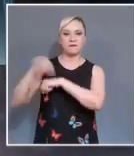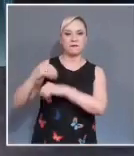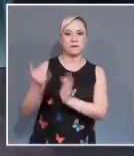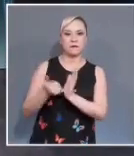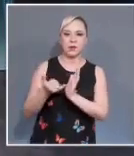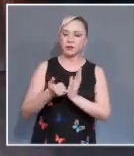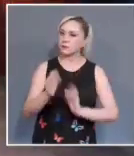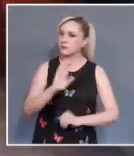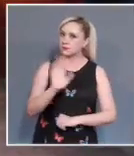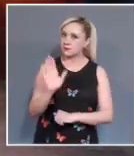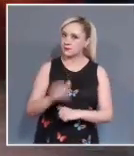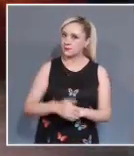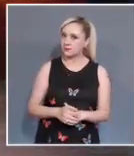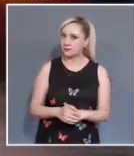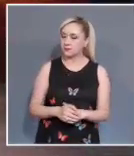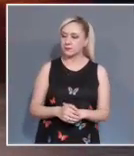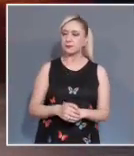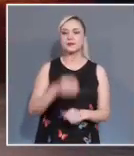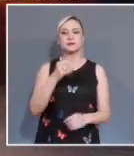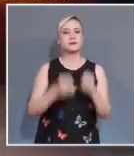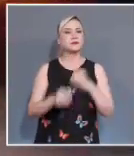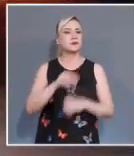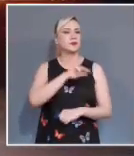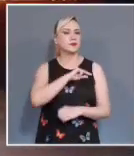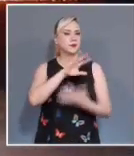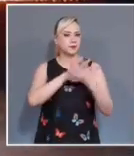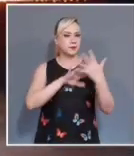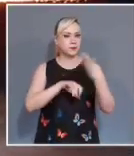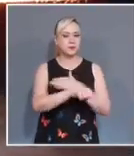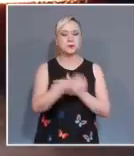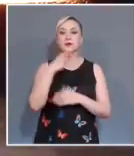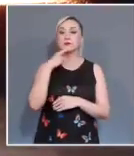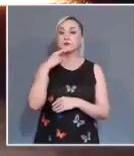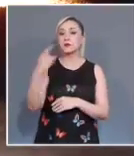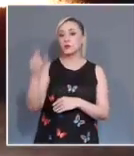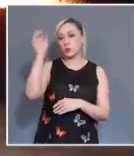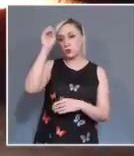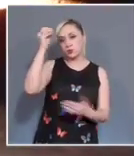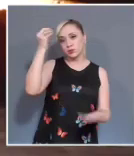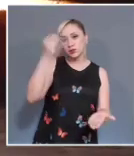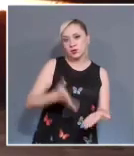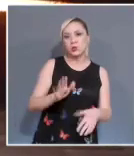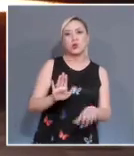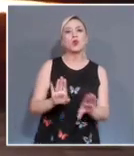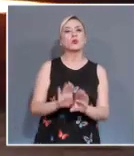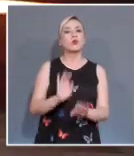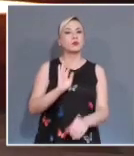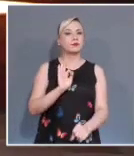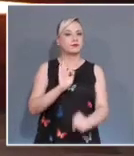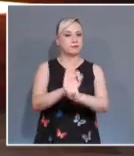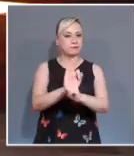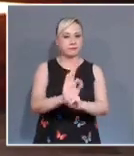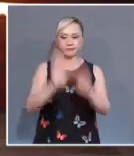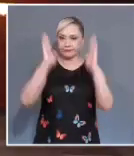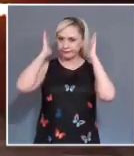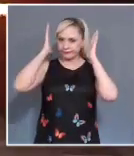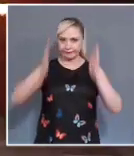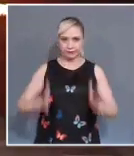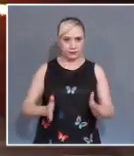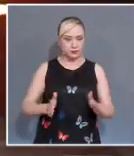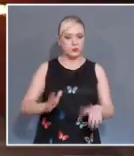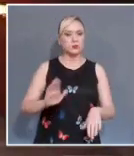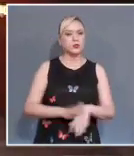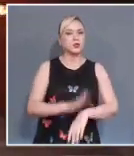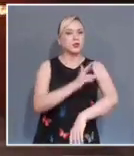Un tribunal colegiado en materia penal estableció un criterio que protege la imparcialidad en un proceso que se sigue bajo el